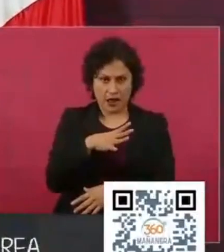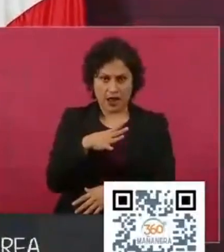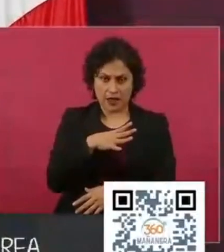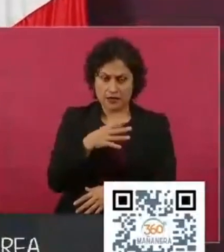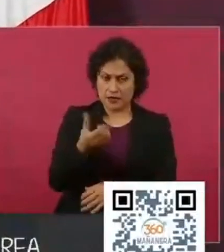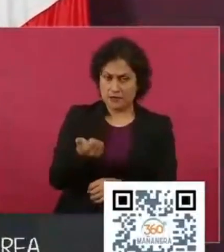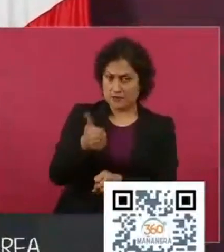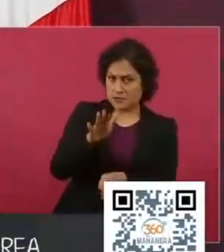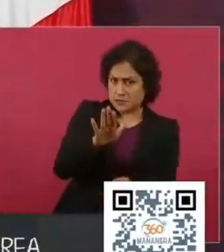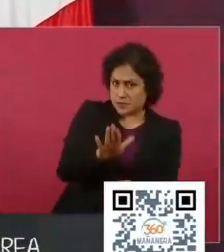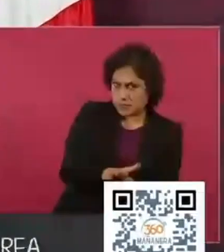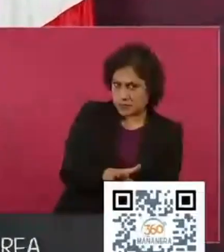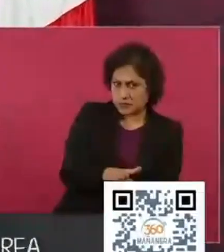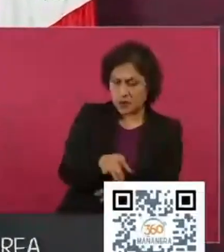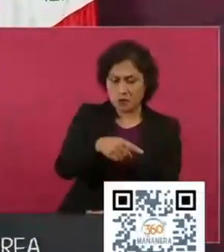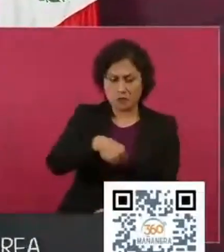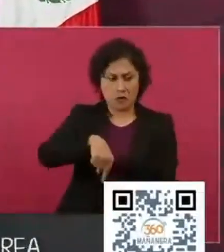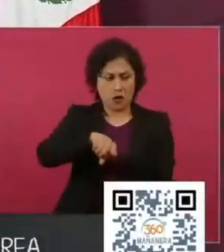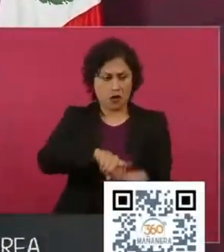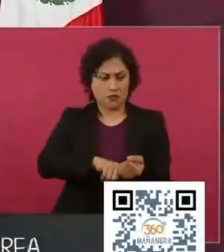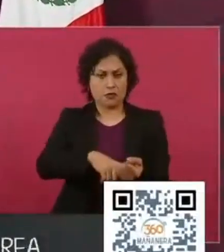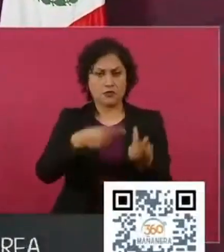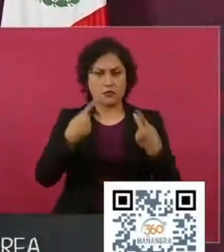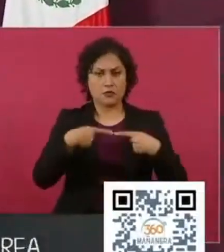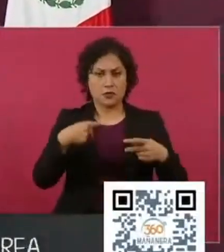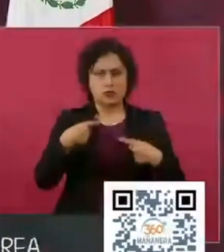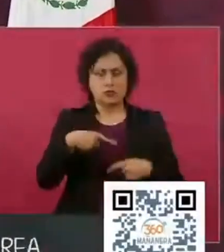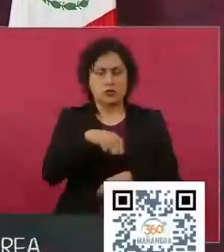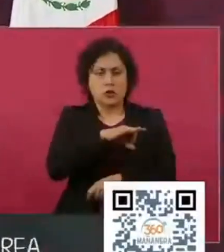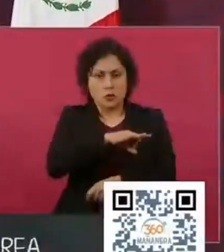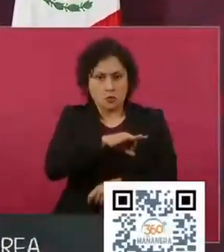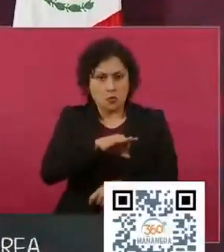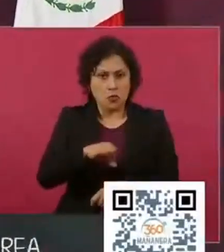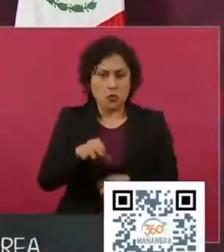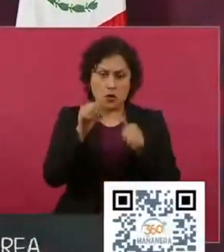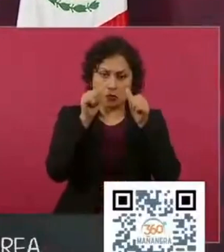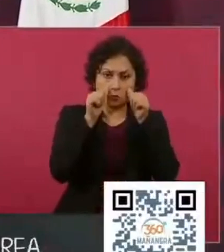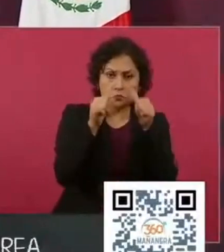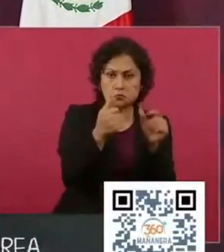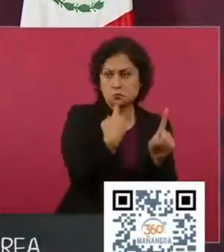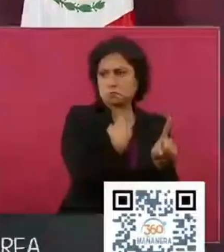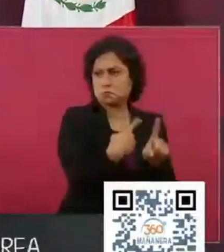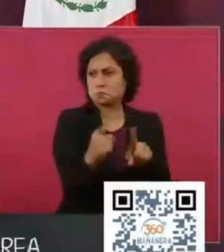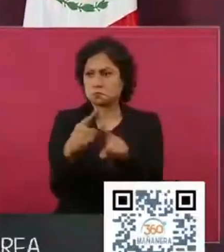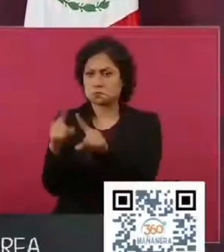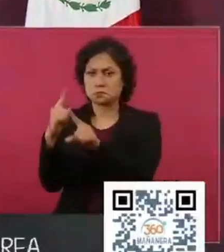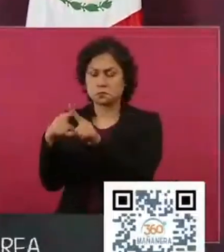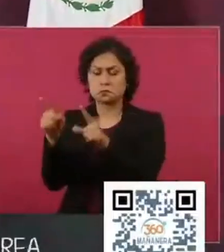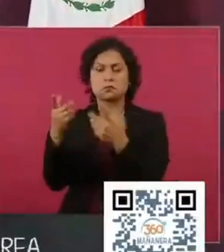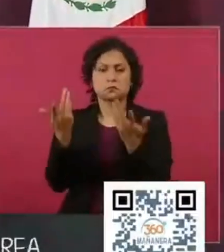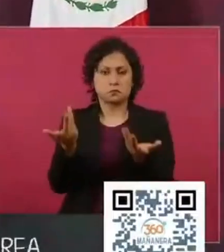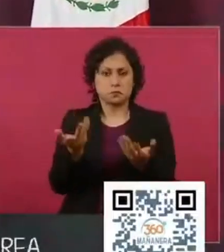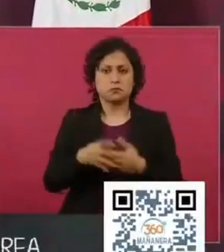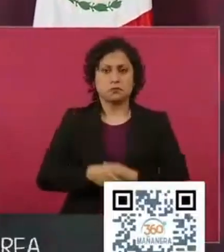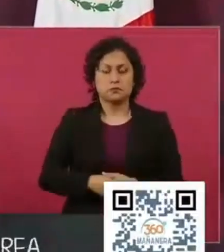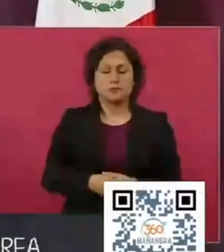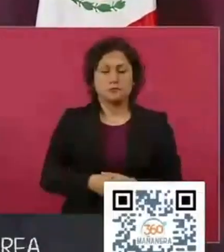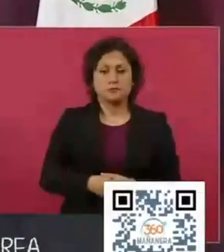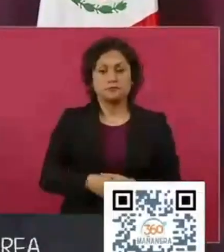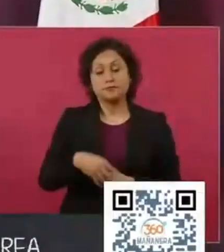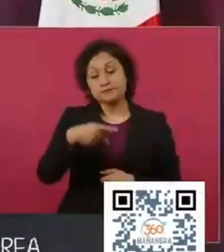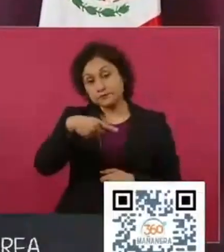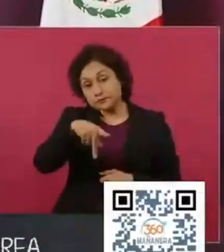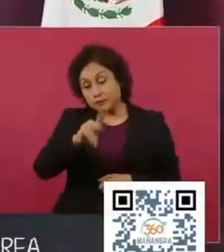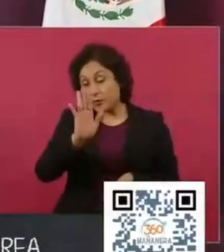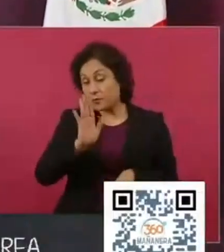administrativa para atender todos los asuntos los proyectos